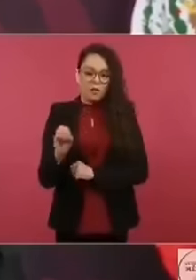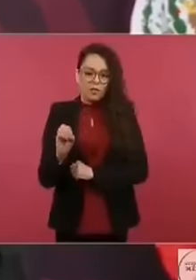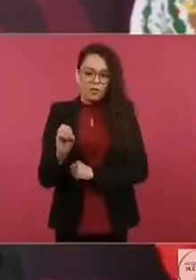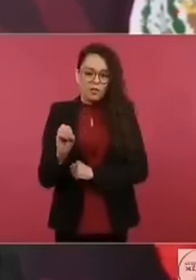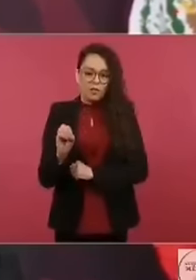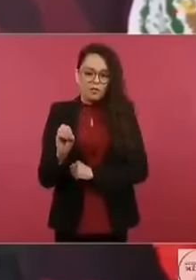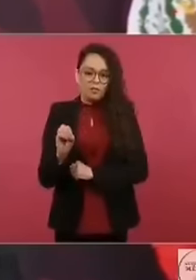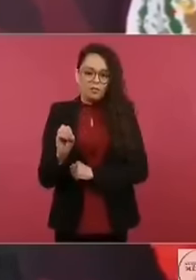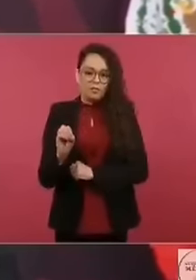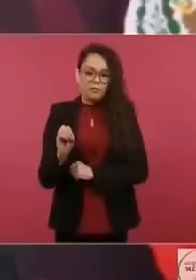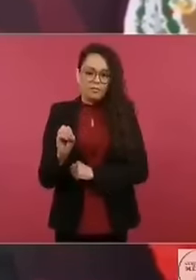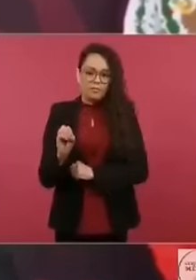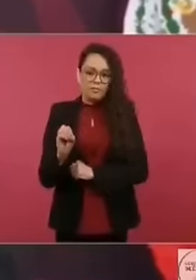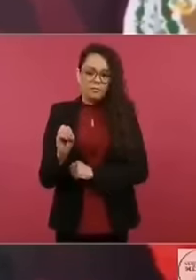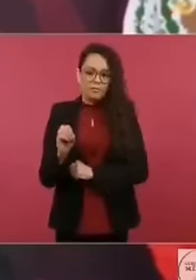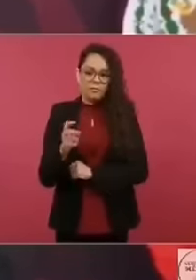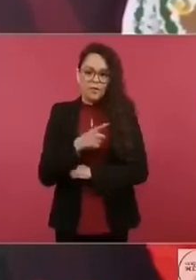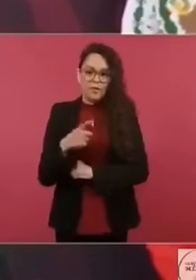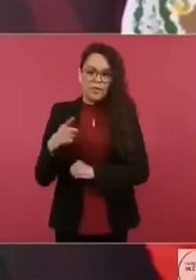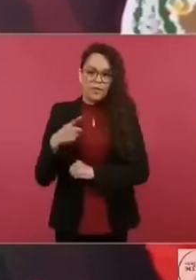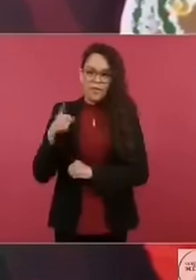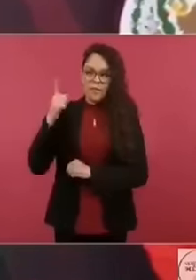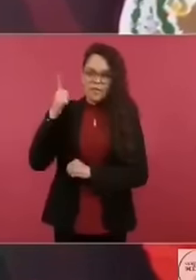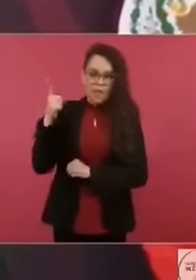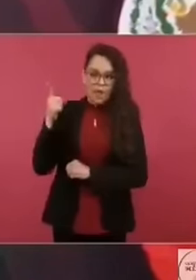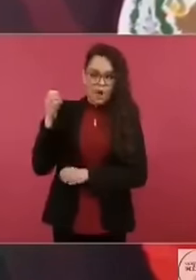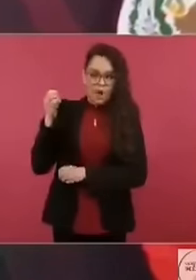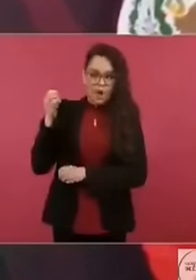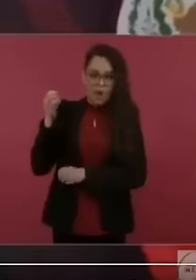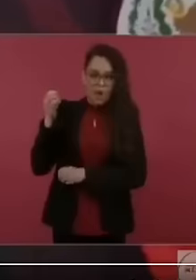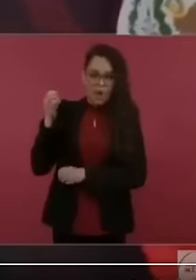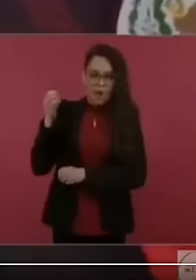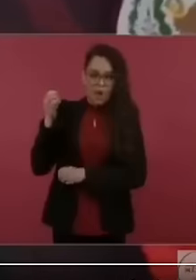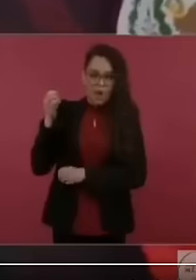una consulta al presidente de la Corte de entonces.